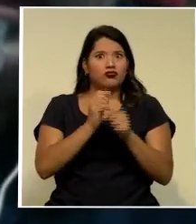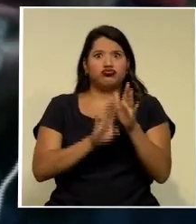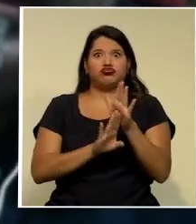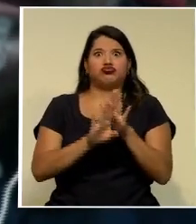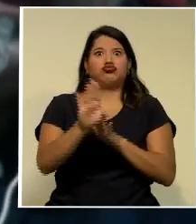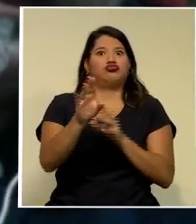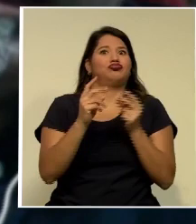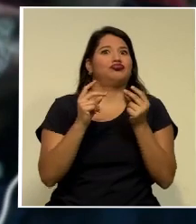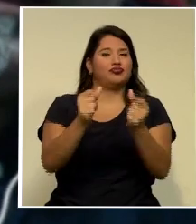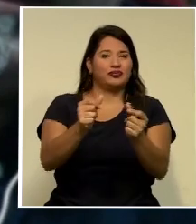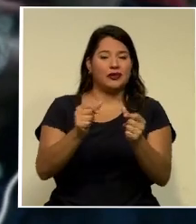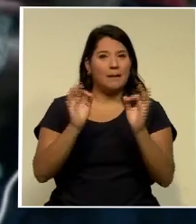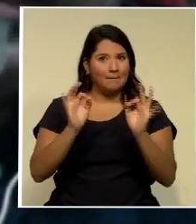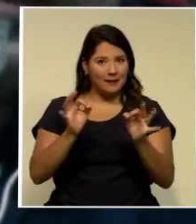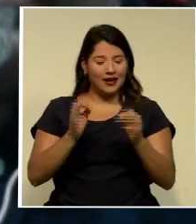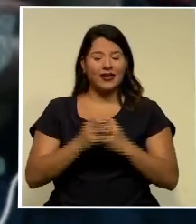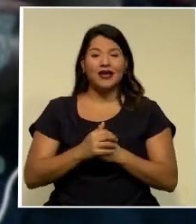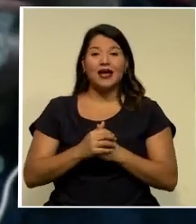fotografía,